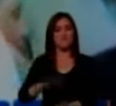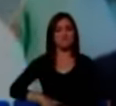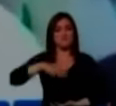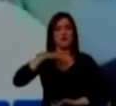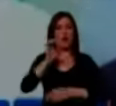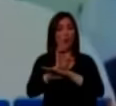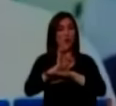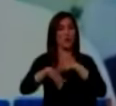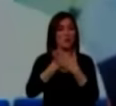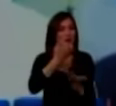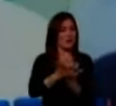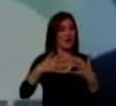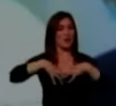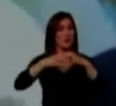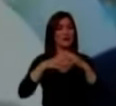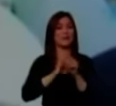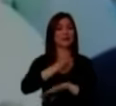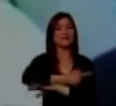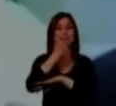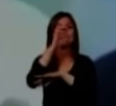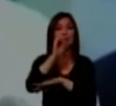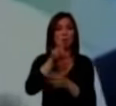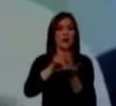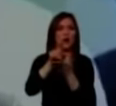cero. Hoy ya están pagando un arancel pequeño,